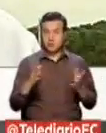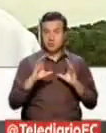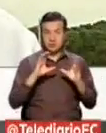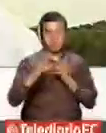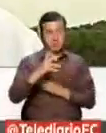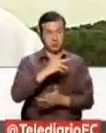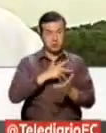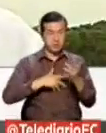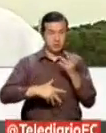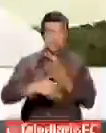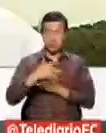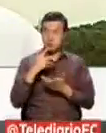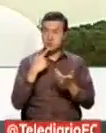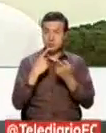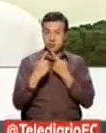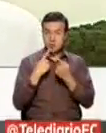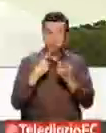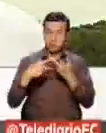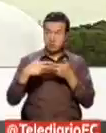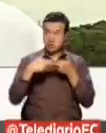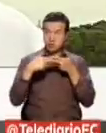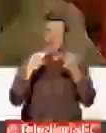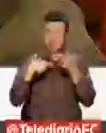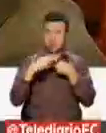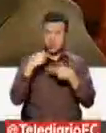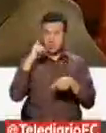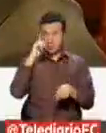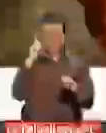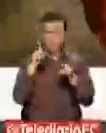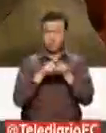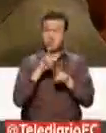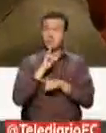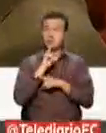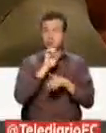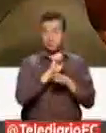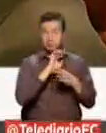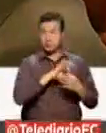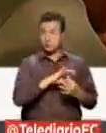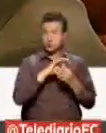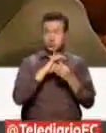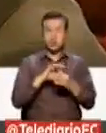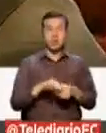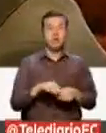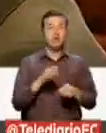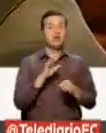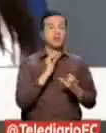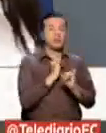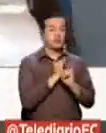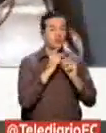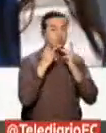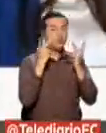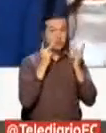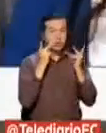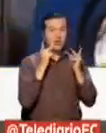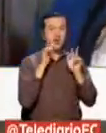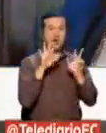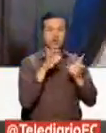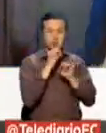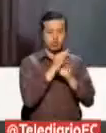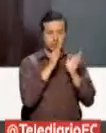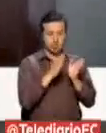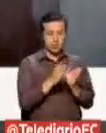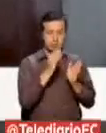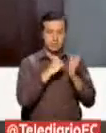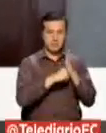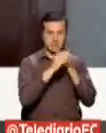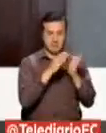conversaciones para fortalecer relaciones comerciales y llegar a un acuerdo comercial. Por el sector público participarán 8 funcionarios. La delegación estará encabezada por el